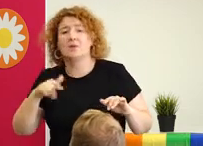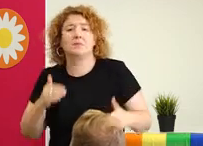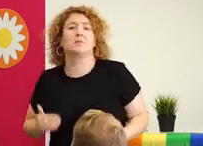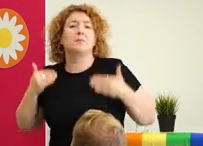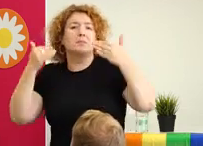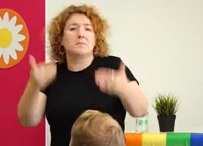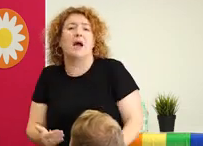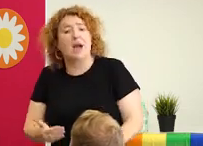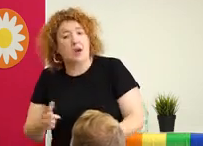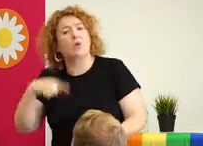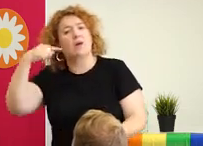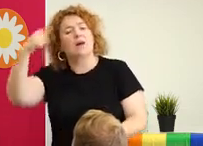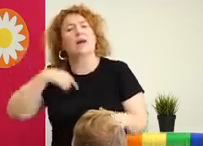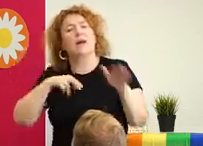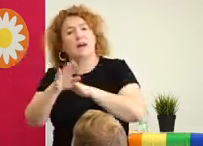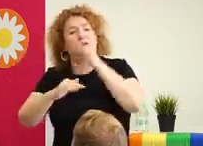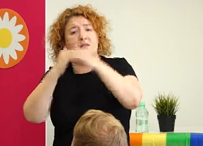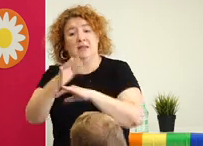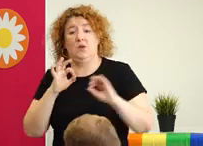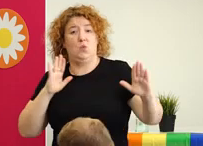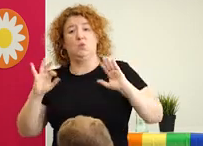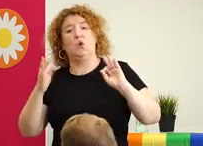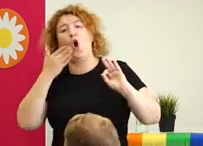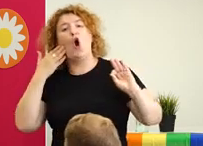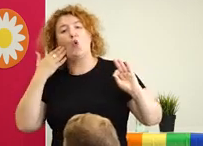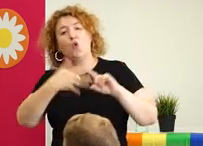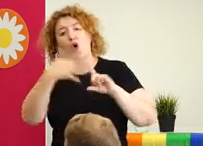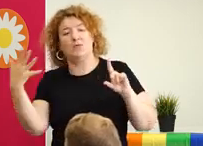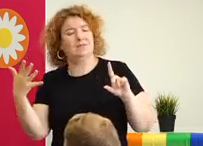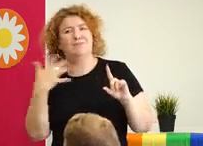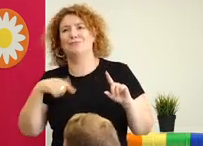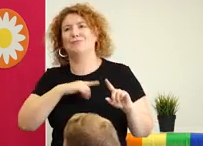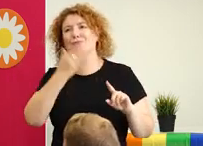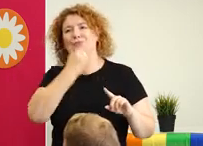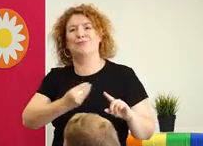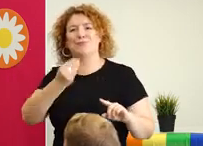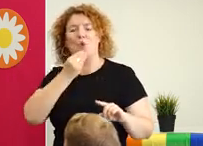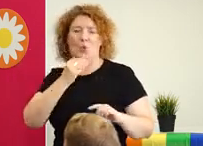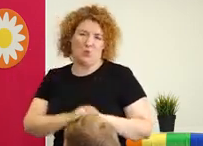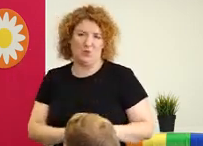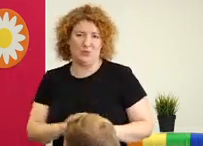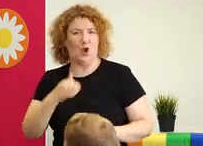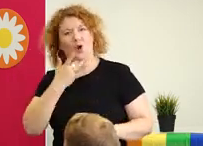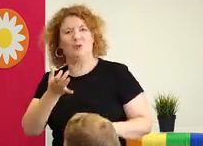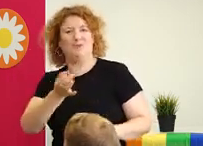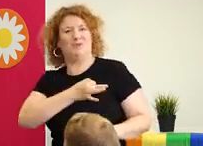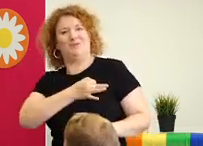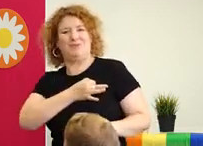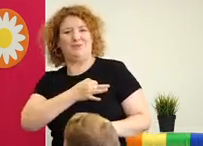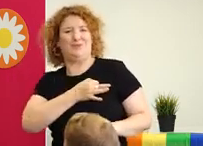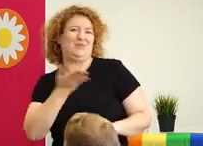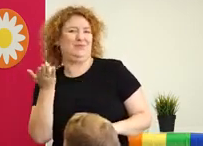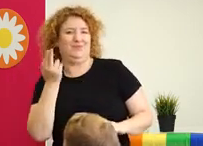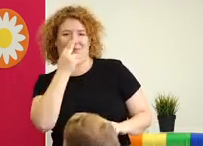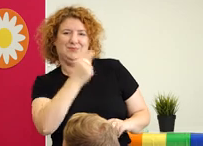al borrado que el borrado. Fíjense, y os digo aquí una cosa, este movimiento transodiante proviene de una sigla que es